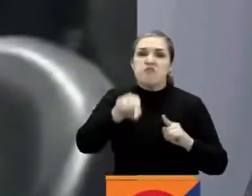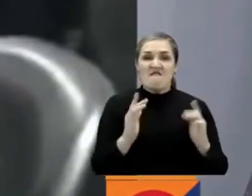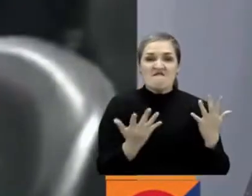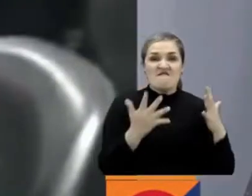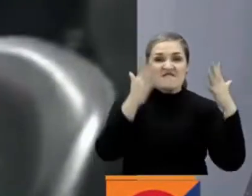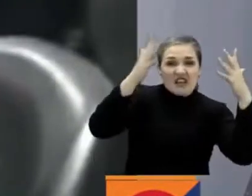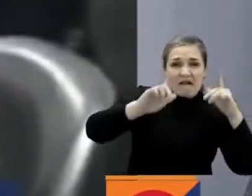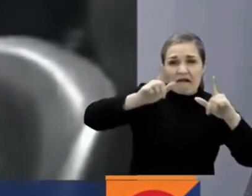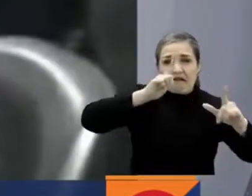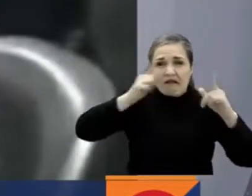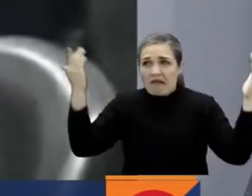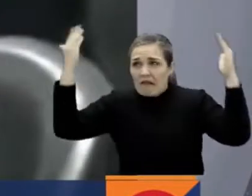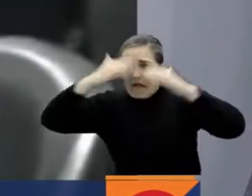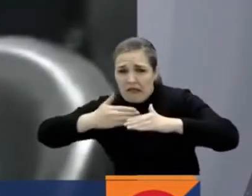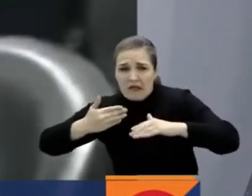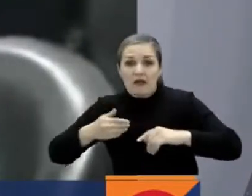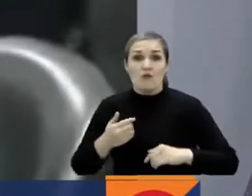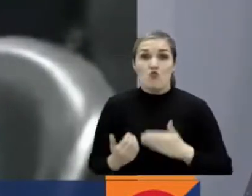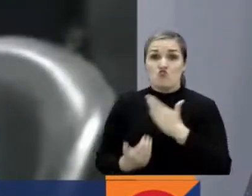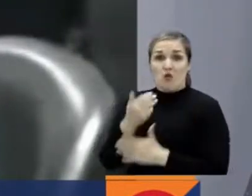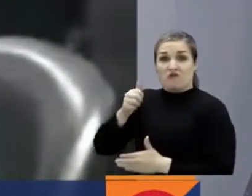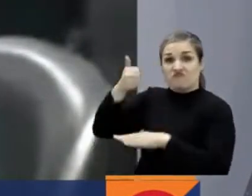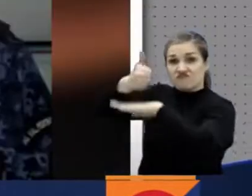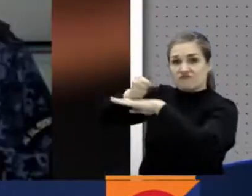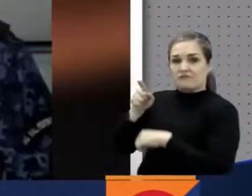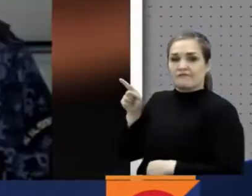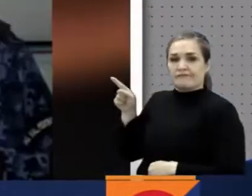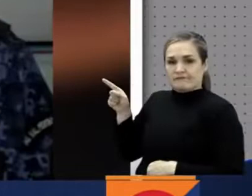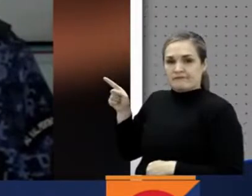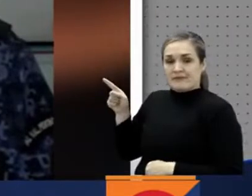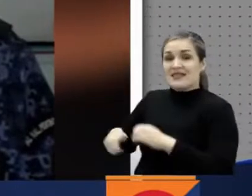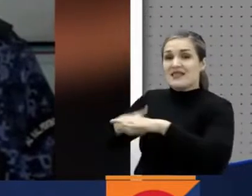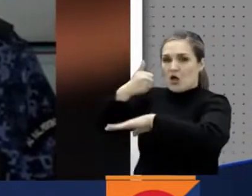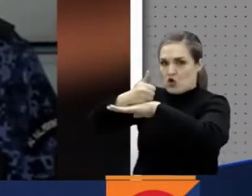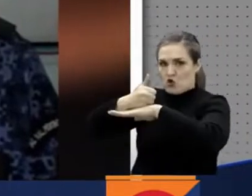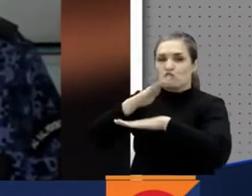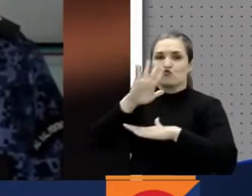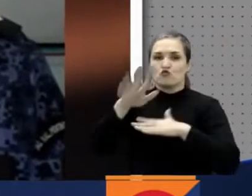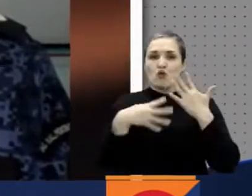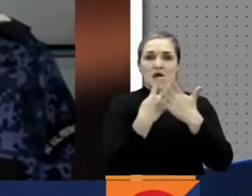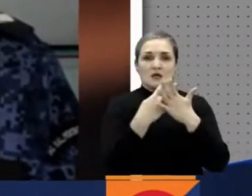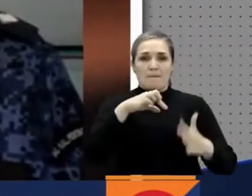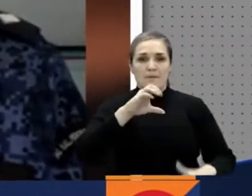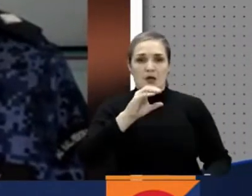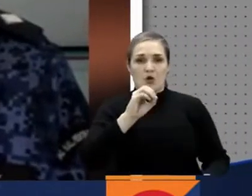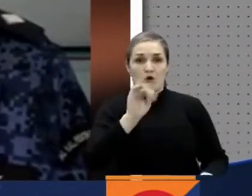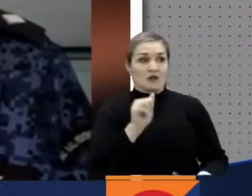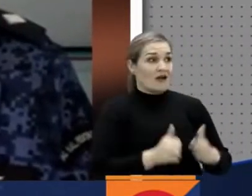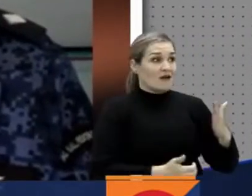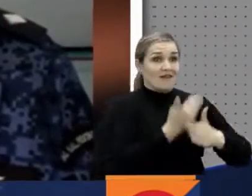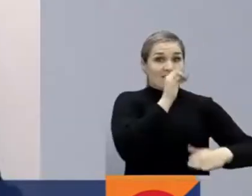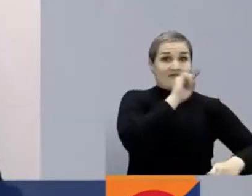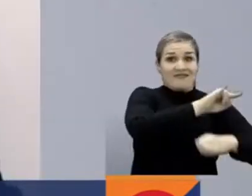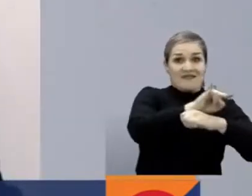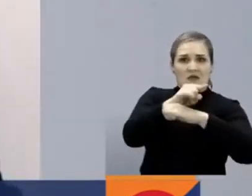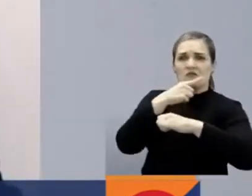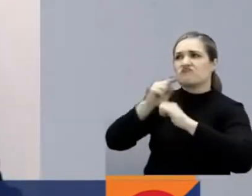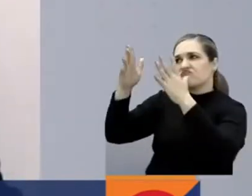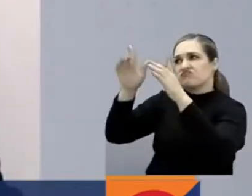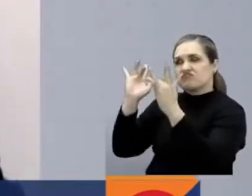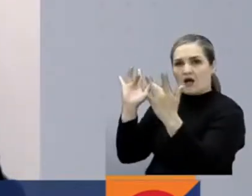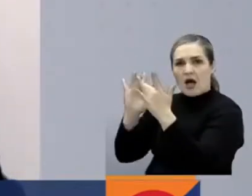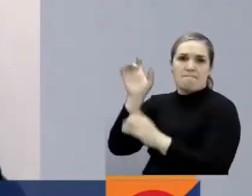Bajo esta consigna, Horacio Bustamante asume como nuevo director de La Picota, noticia que celebran desde el IMPEC y sus sindicatos. Lleva